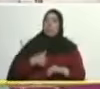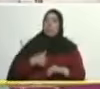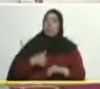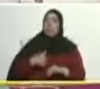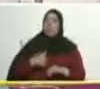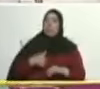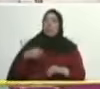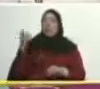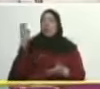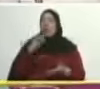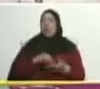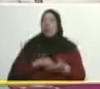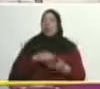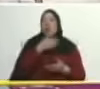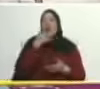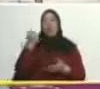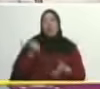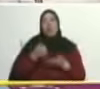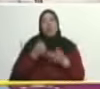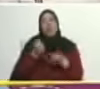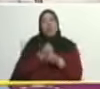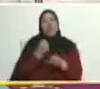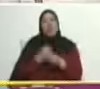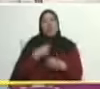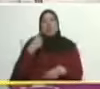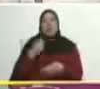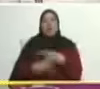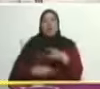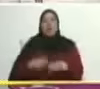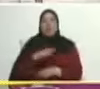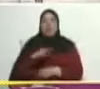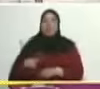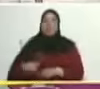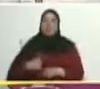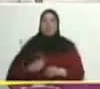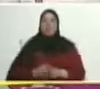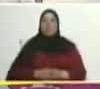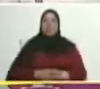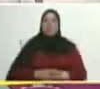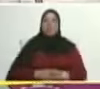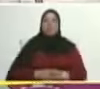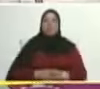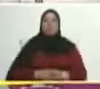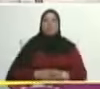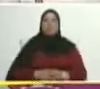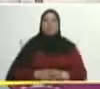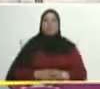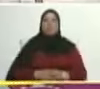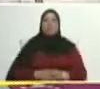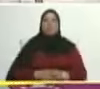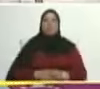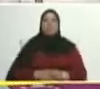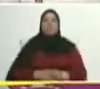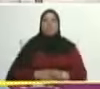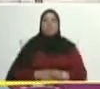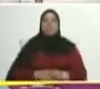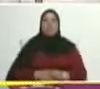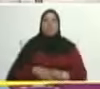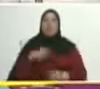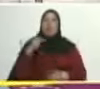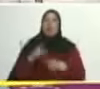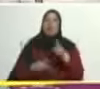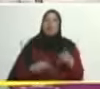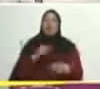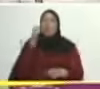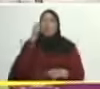pueden dudar, tienden a dudar, los llamados progresismos. Nosotros vamos allá, más allá de los progresismos. Nosotros